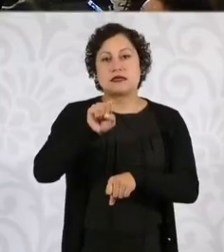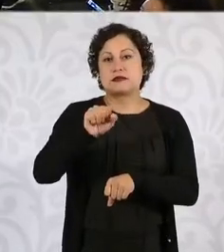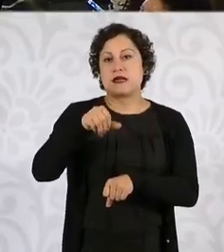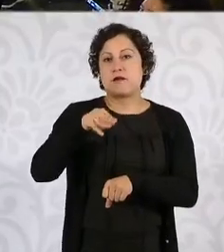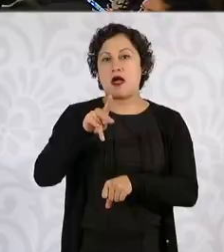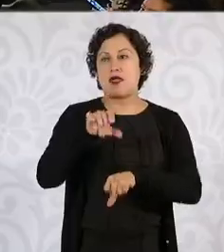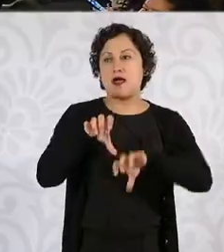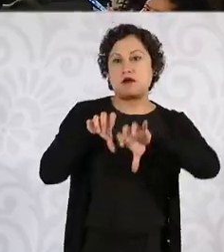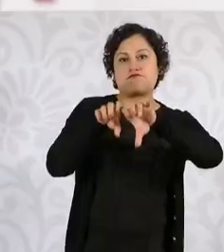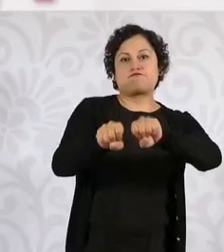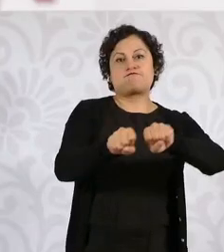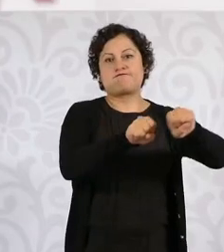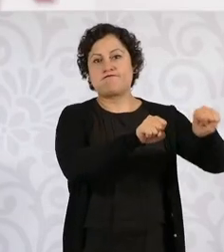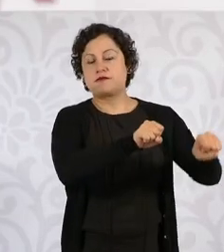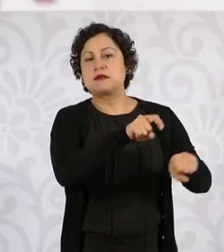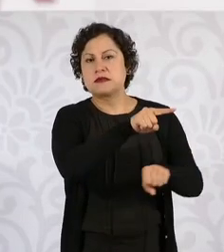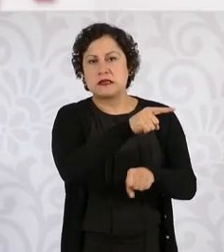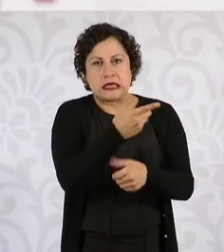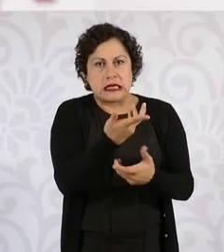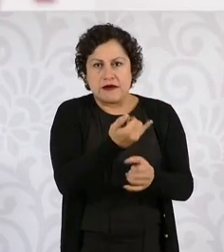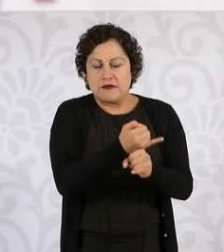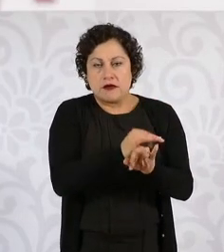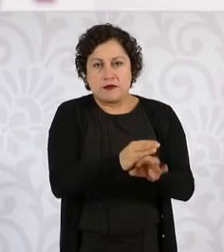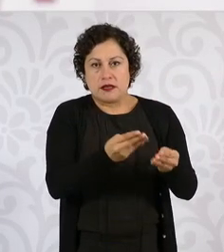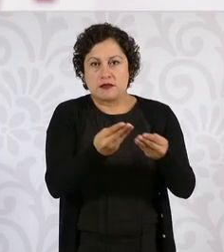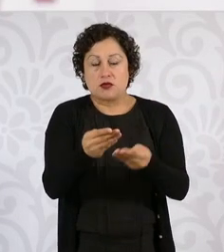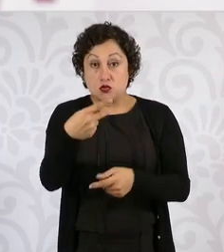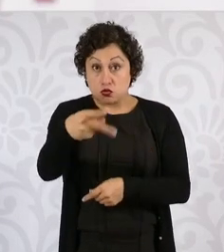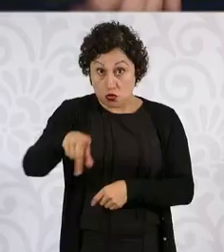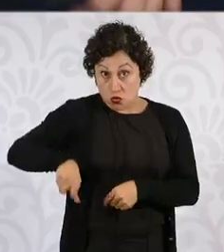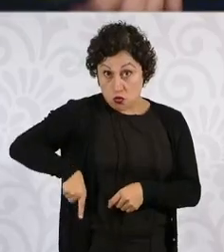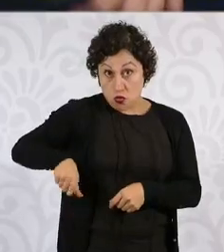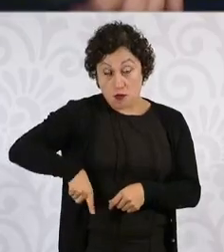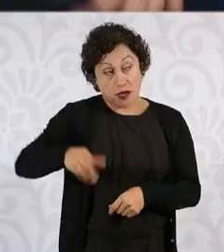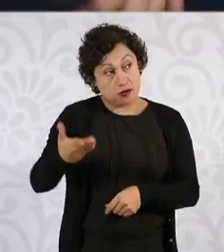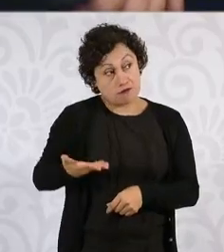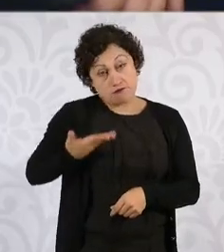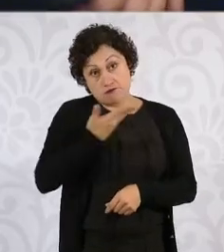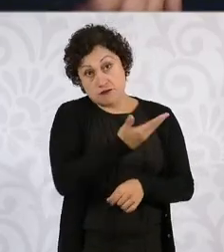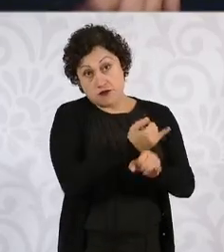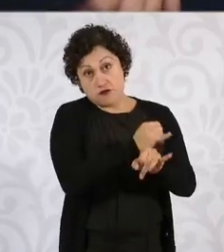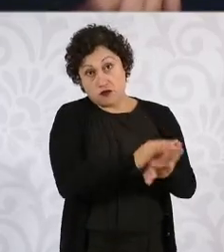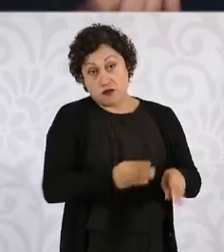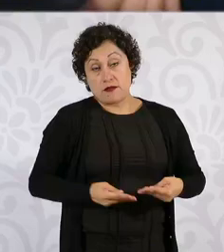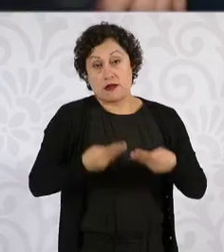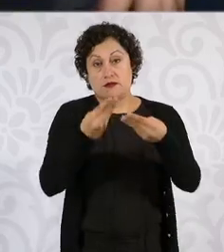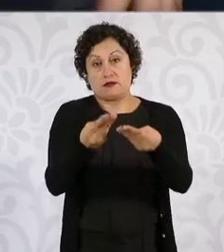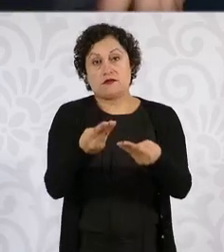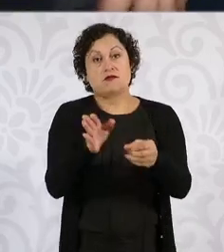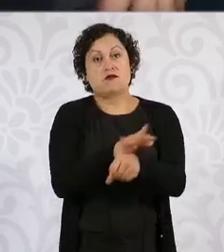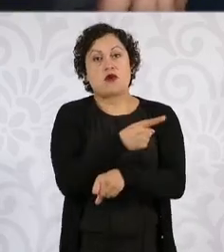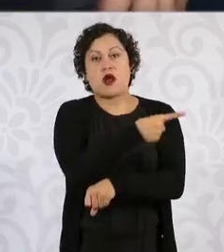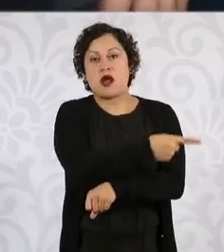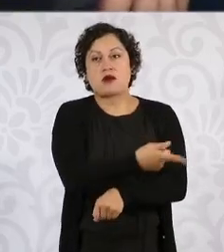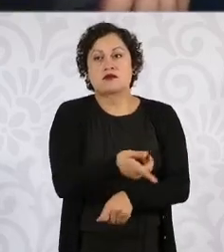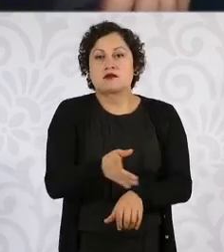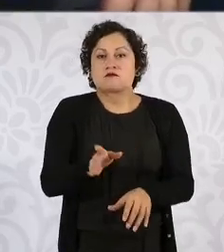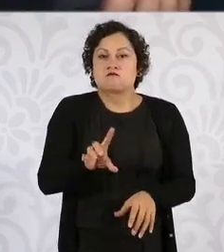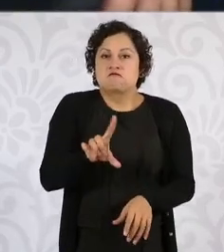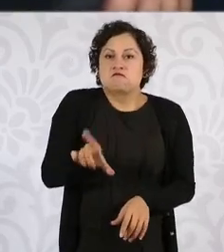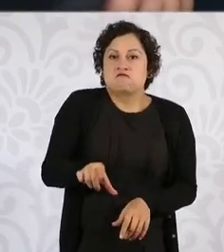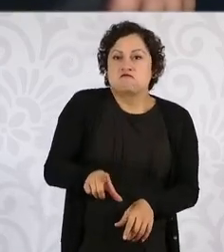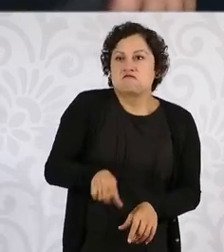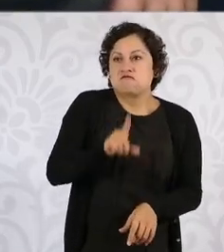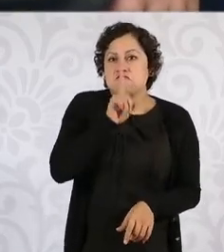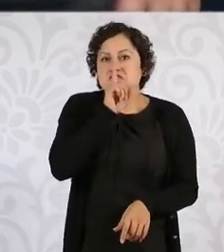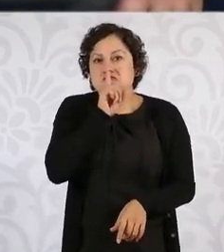a necesitar enviar una solicitud para que se haga, se entregue esta información que siguen sin entregar? Solamente se envió